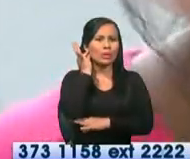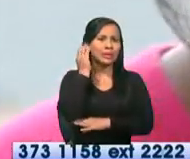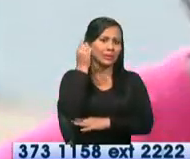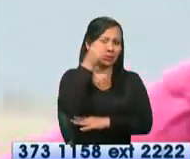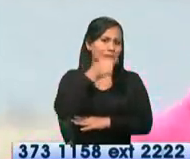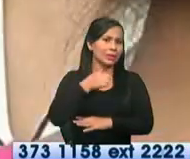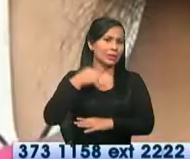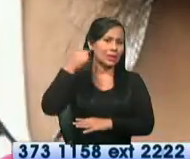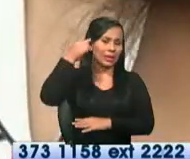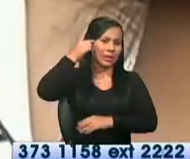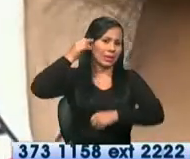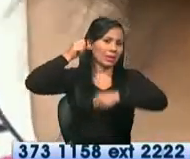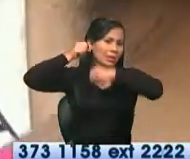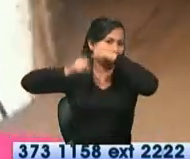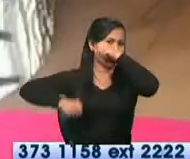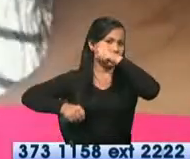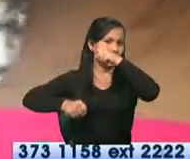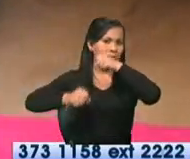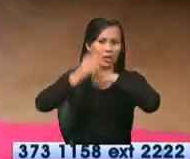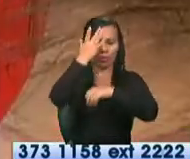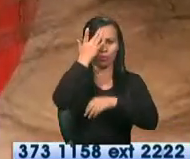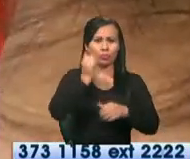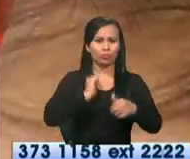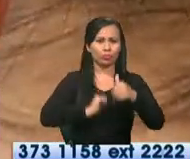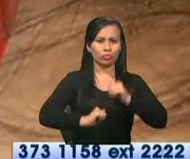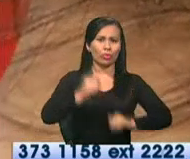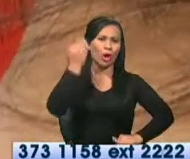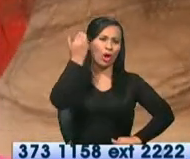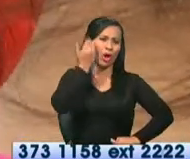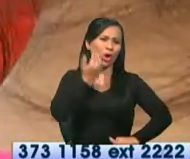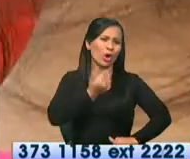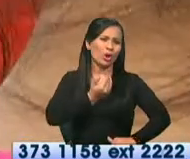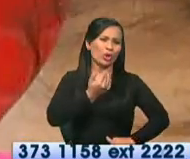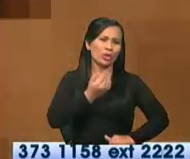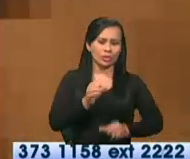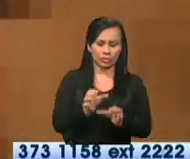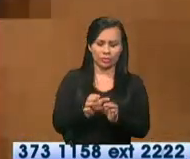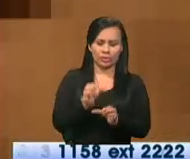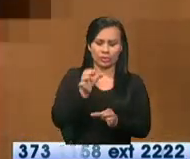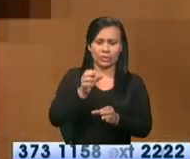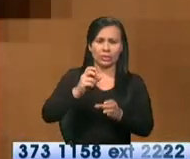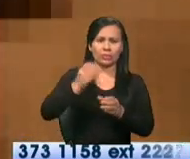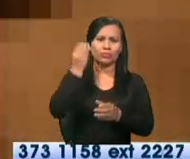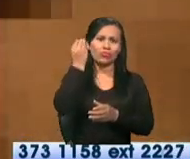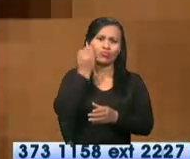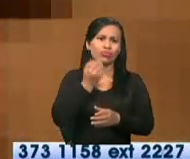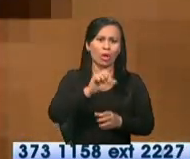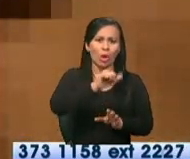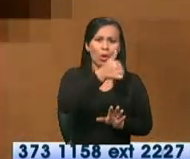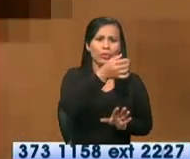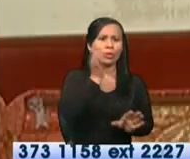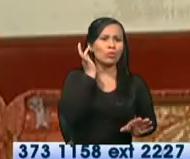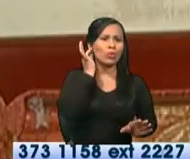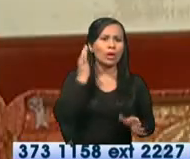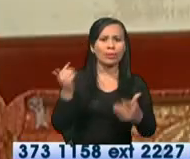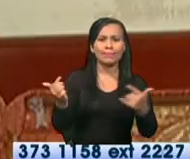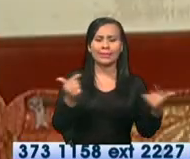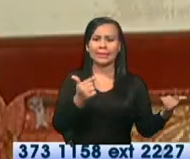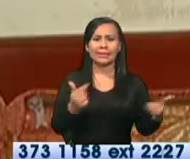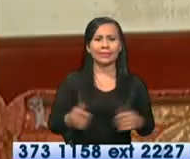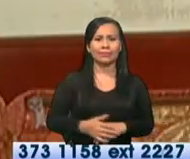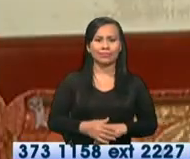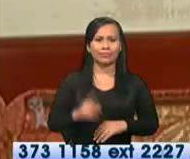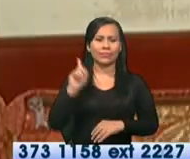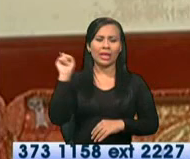rostro desfigurado tras ser víctima de cortes con un objeto filoso a manos de otra fémina. Simplemente me